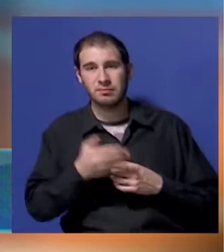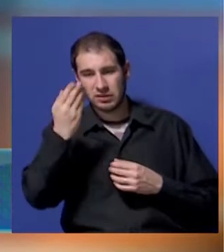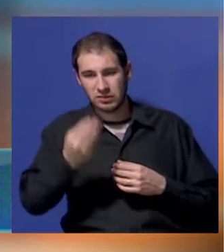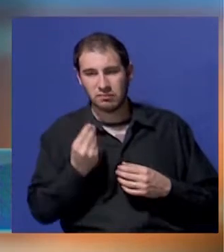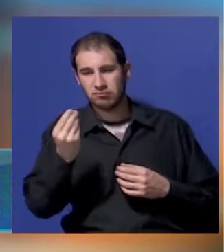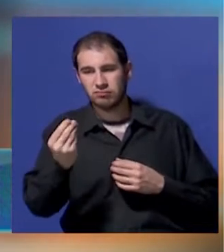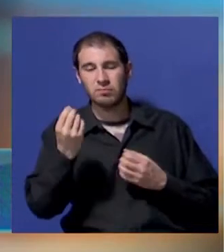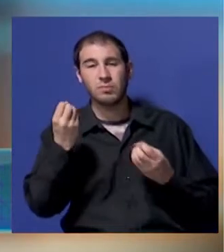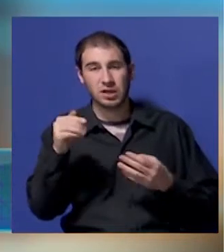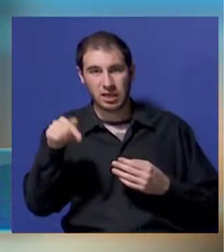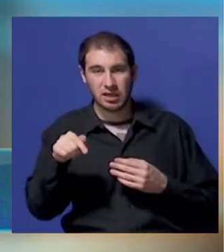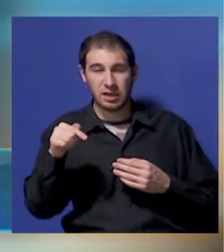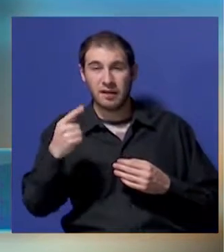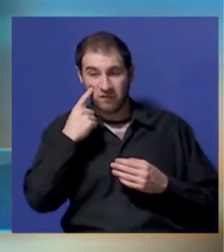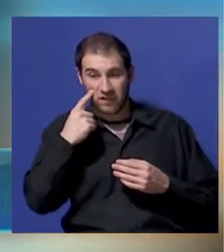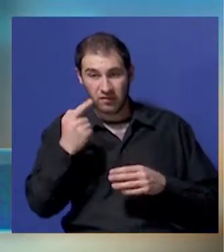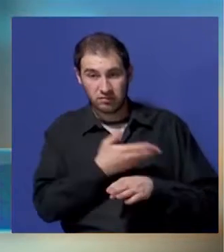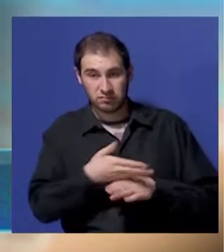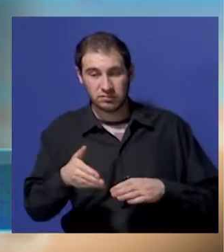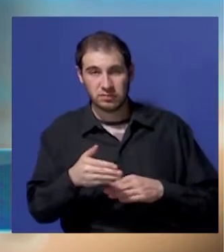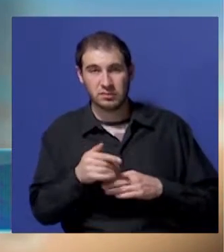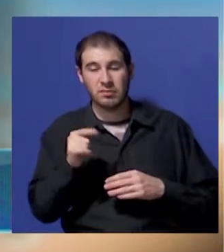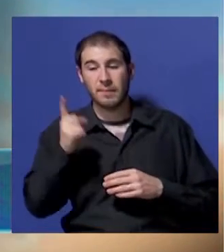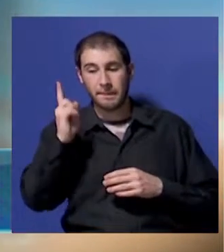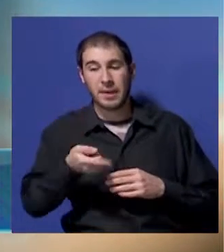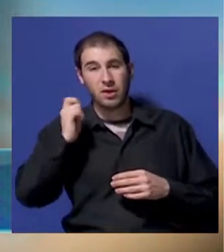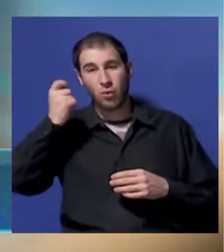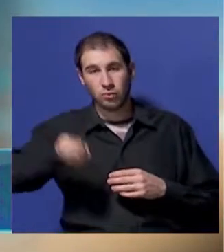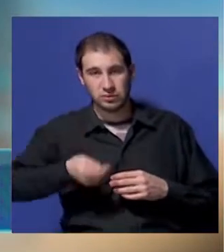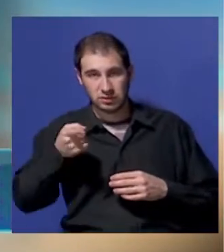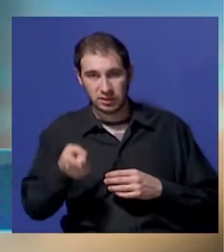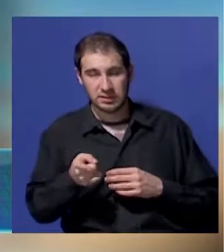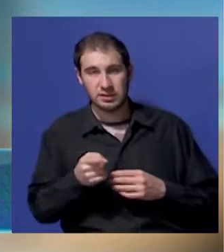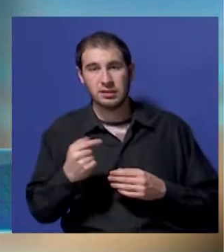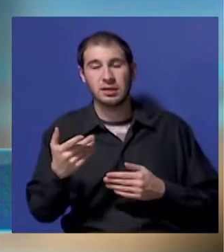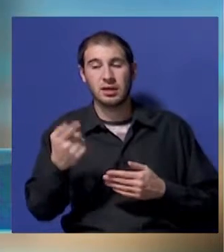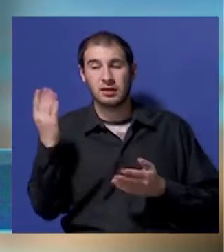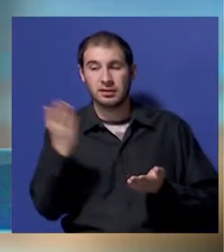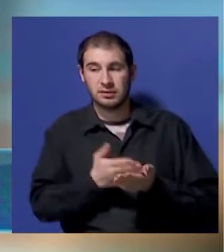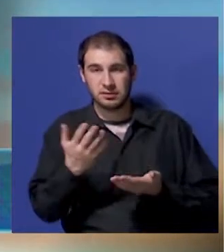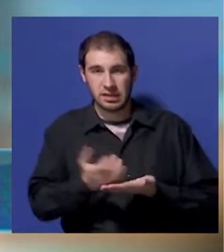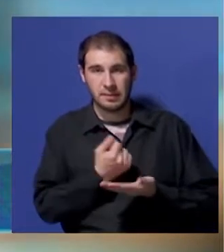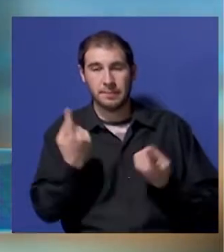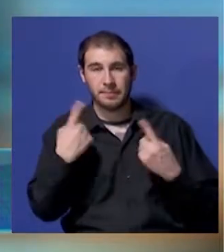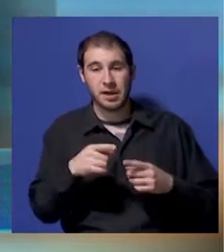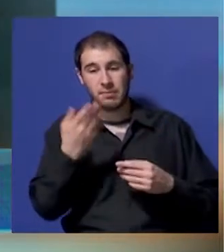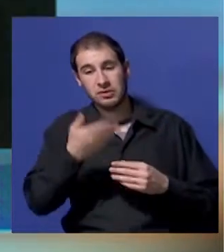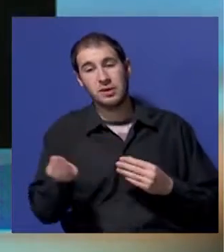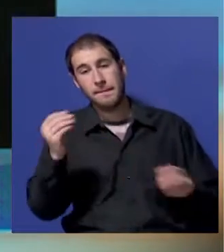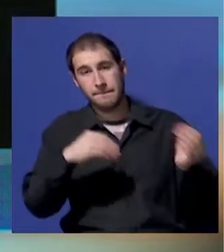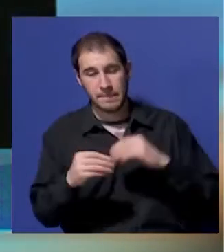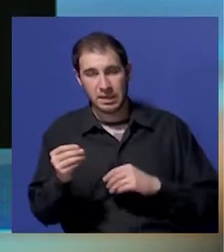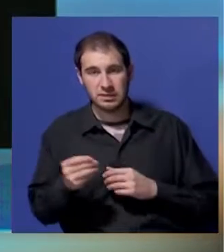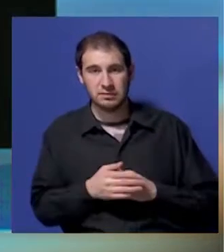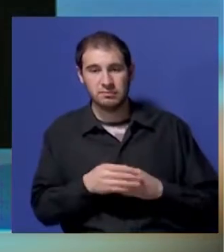referente porque ha quedado vivo y está sometido a la justicia y ha recibido estas condenas, pero deberían ser muchos más.